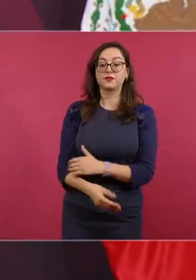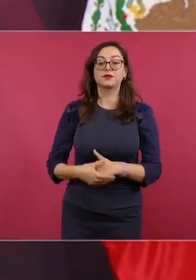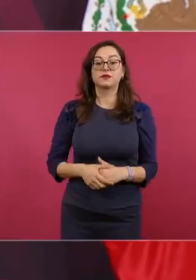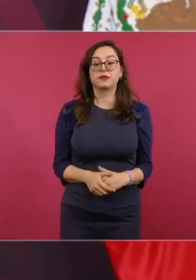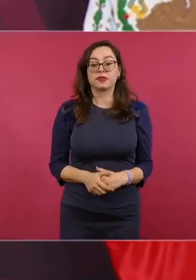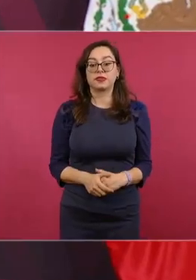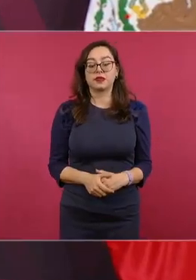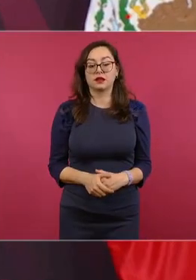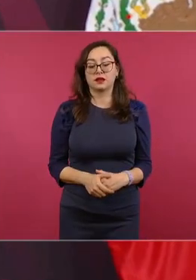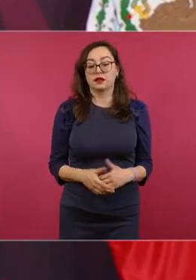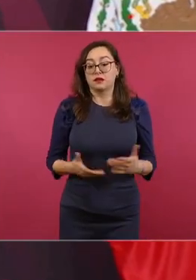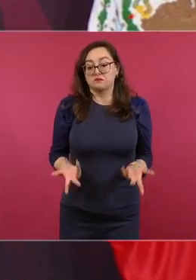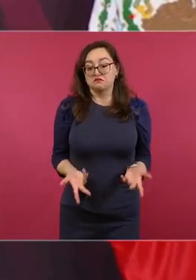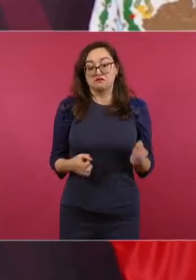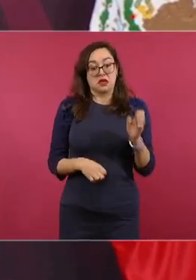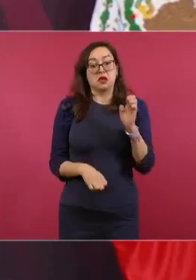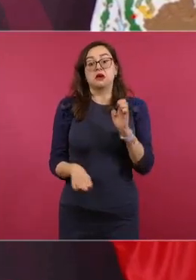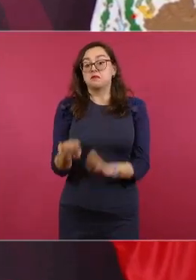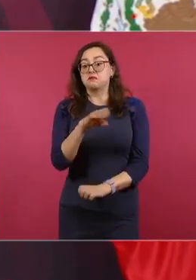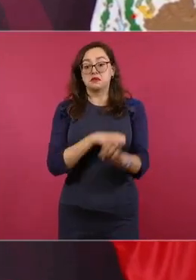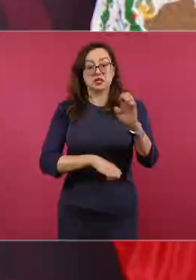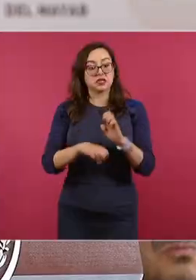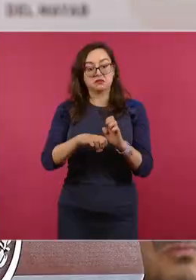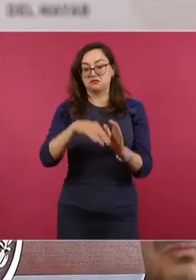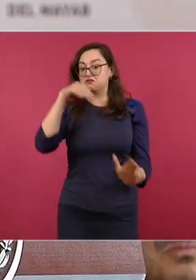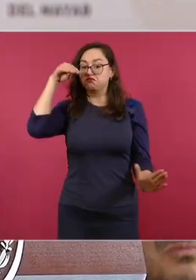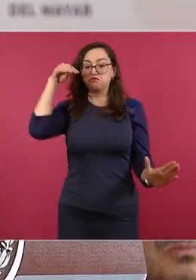destruyeron, desaparecieron la empresa